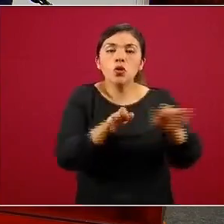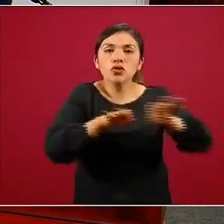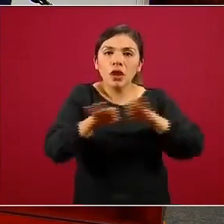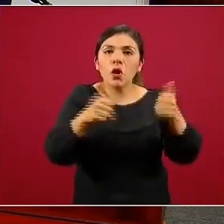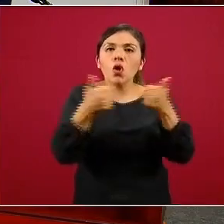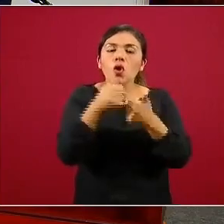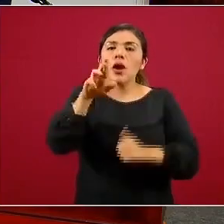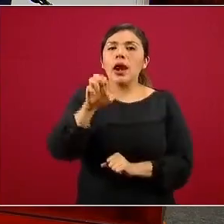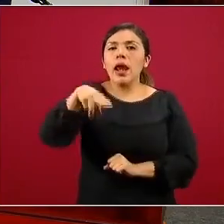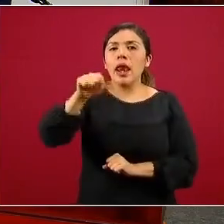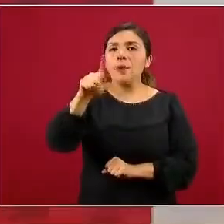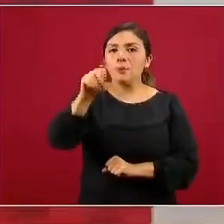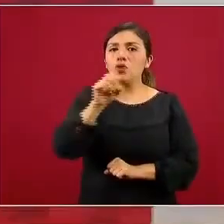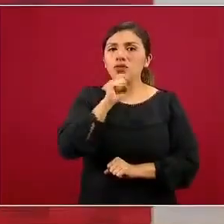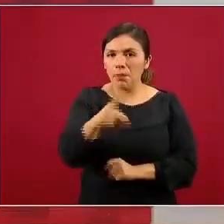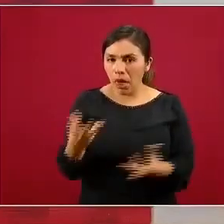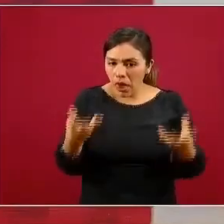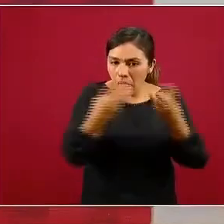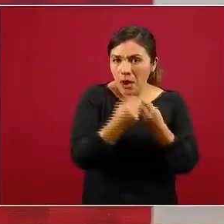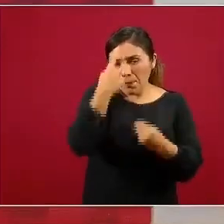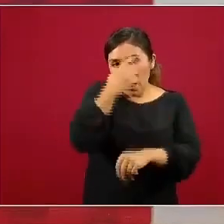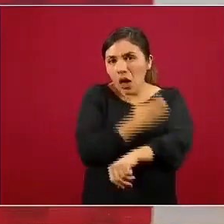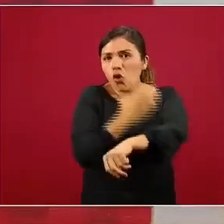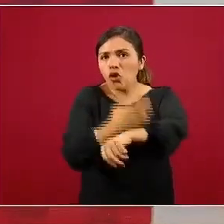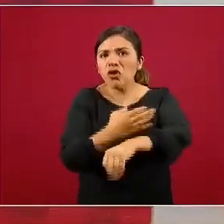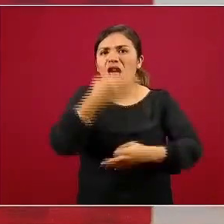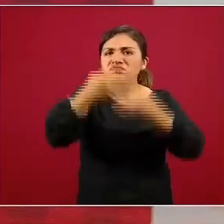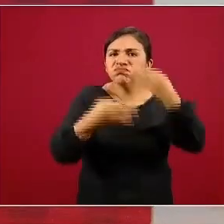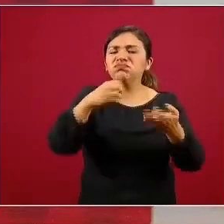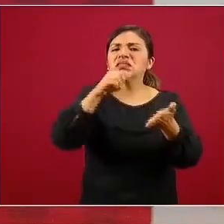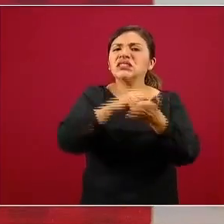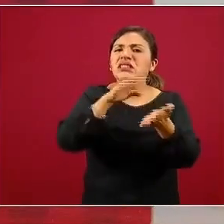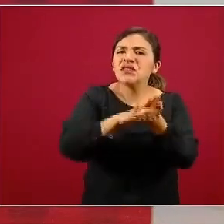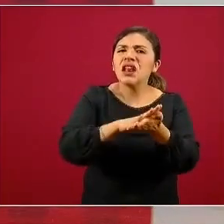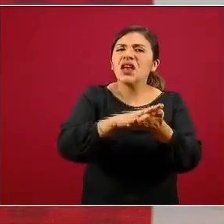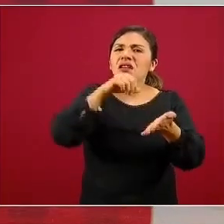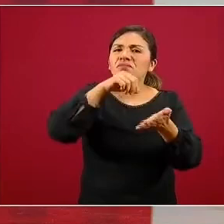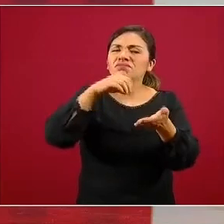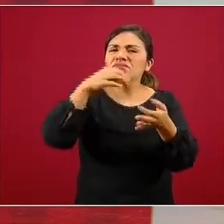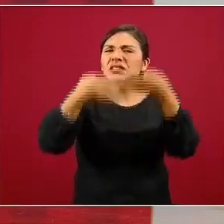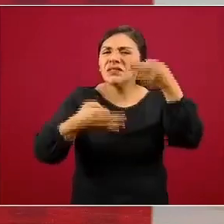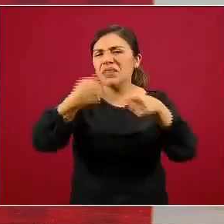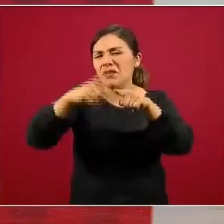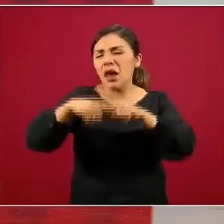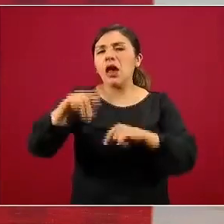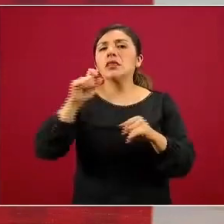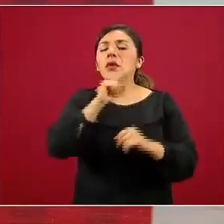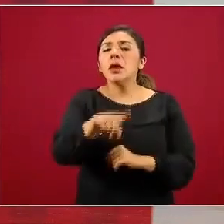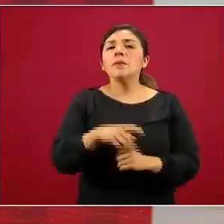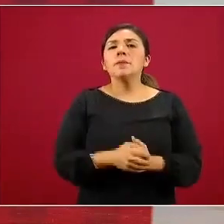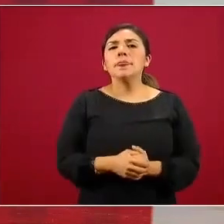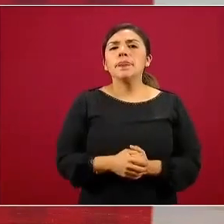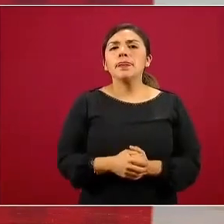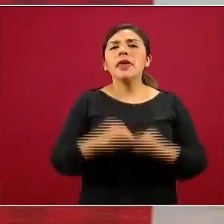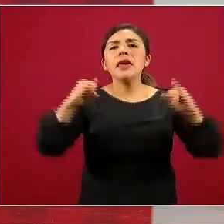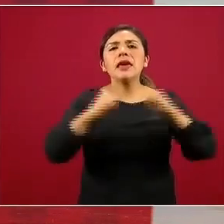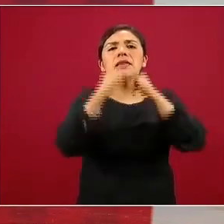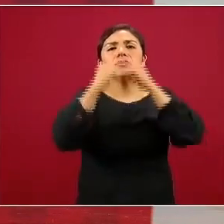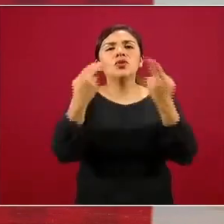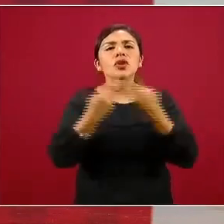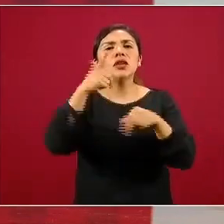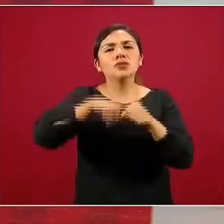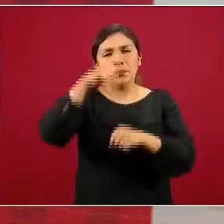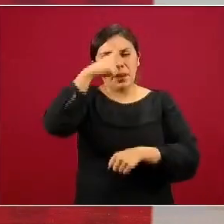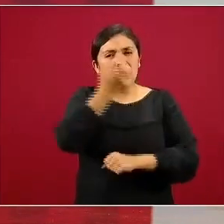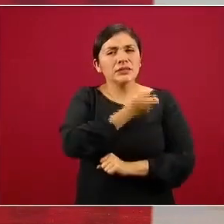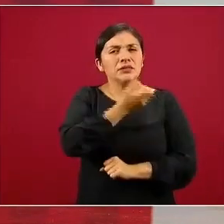el Registro Nacional de Población, que coordina los registros civiles, el Instituto Nacional de Salud Pública, quien está haciendo un trabajo también